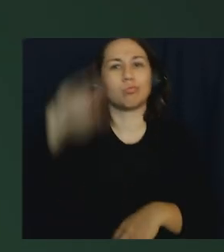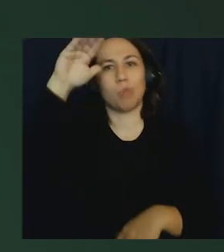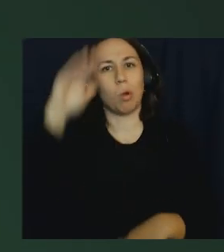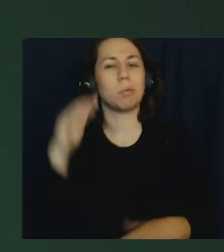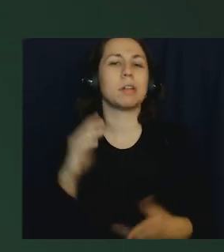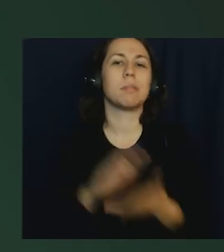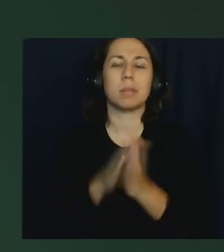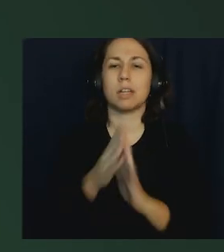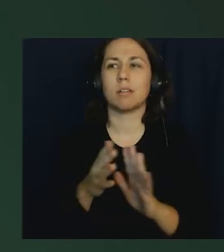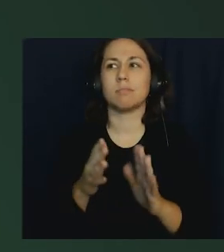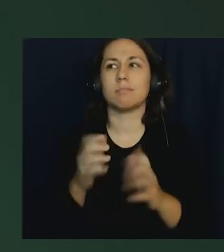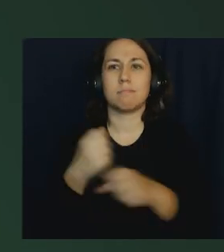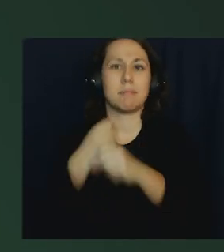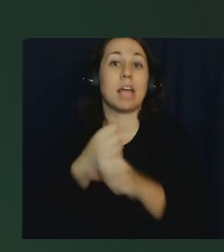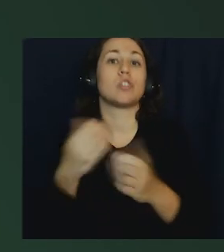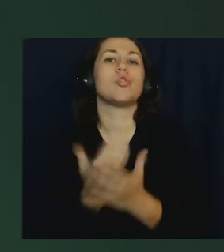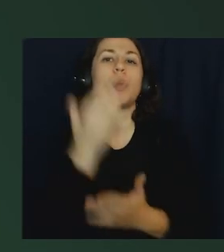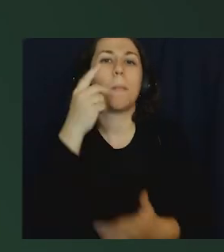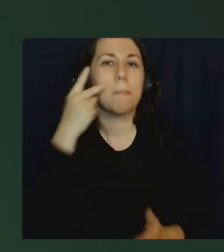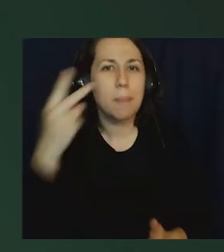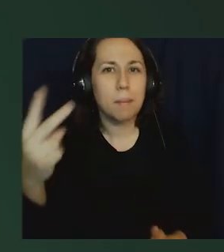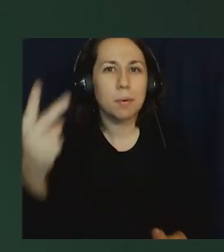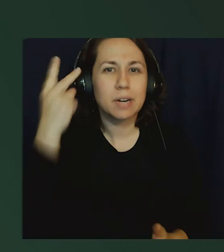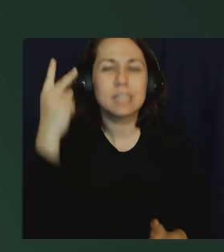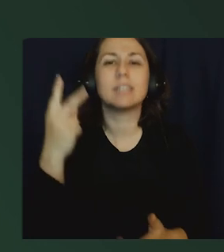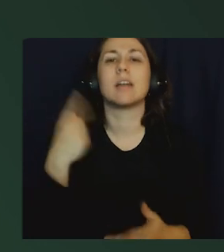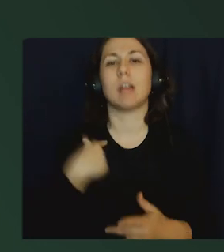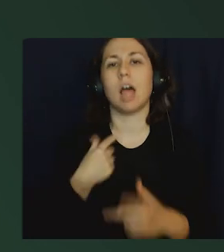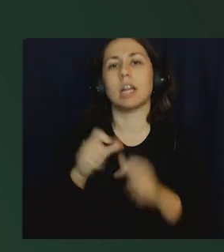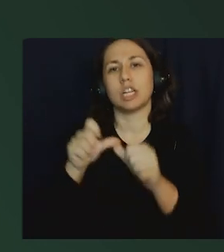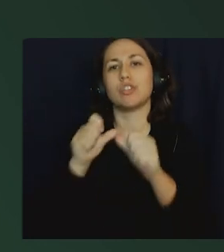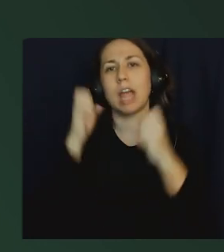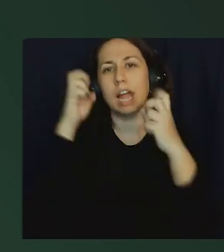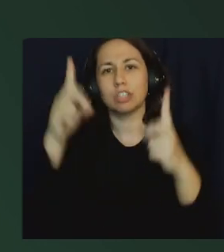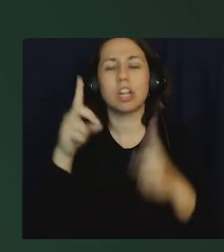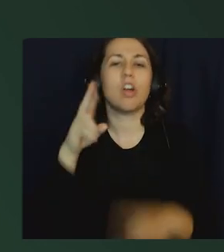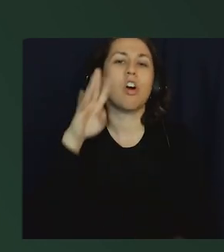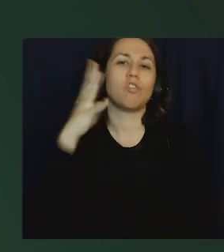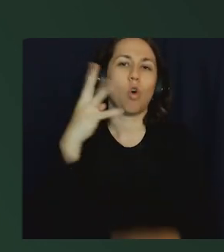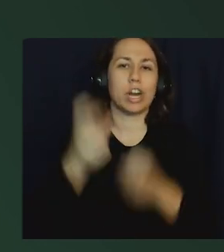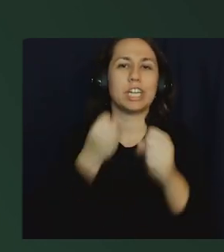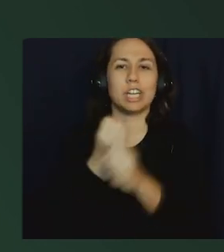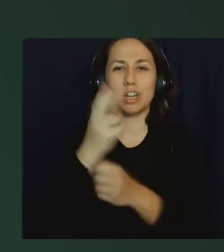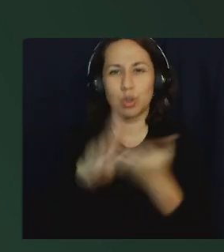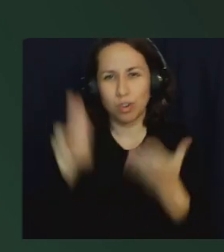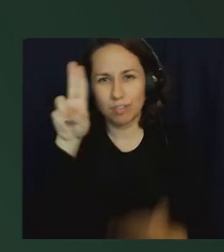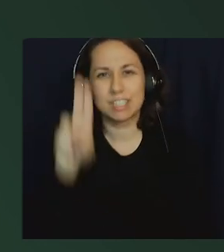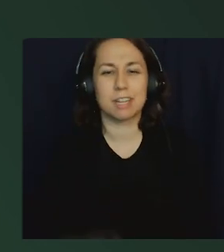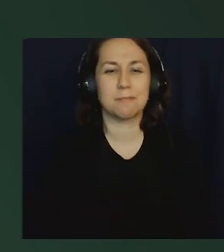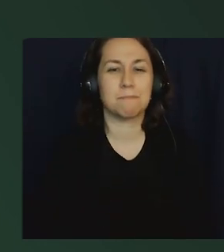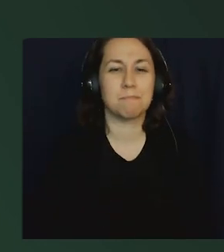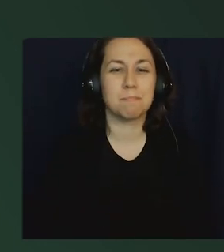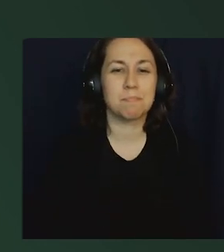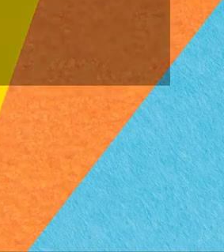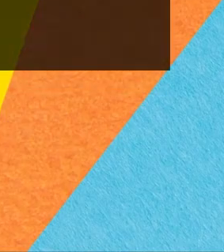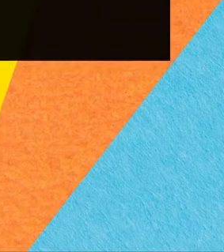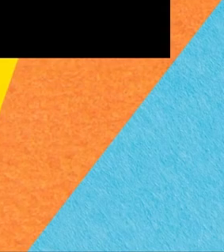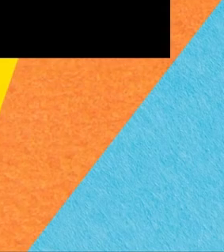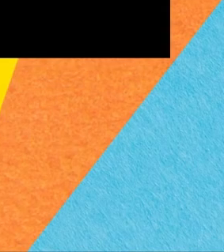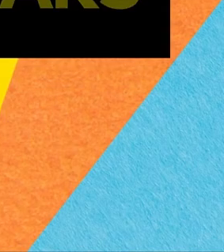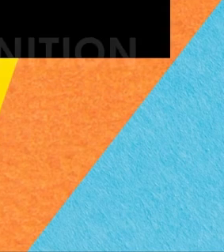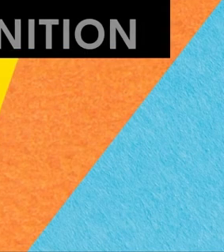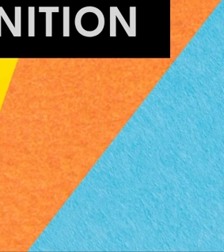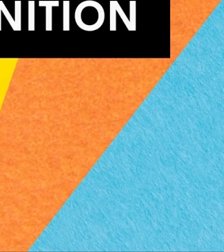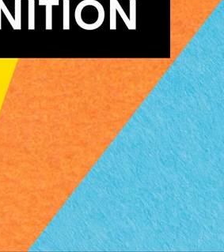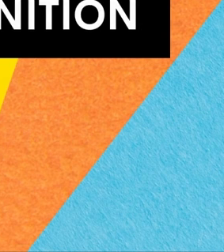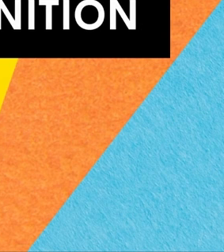la preparatoria mucho, será un placer crecer como individuo y forjar memorias nuevas al continuar mis estudios en una universidad.